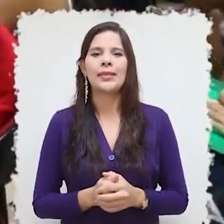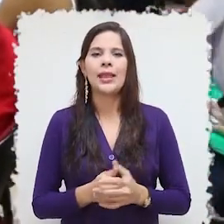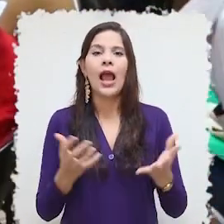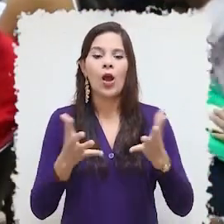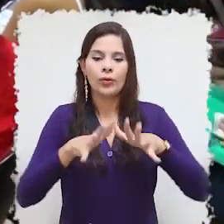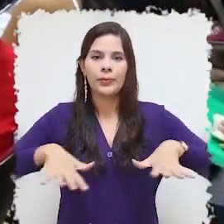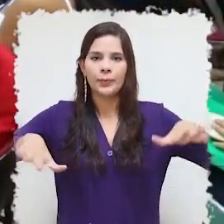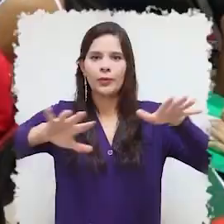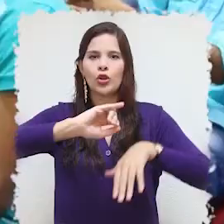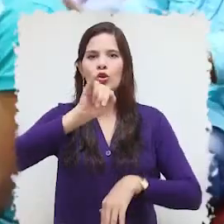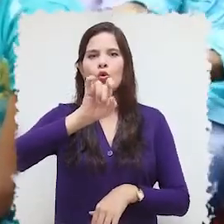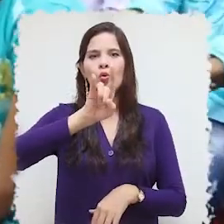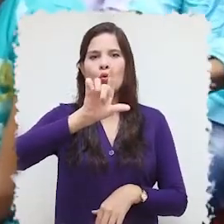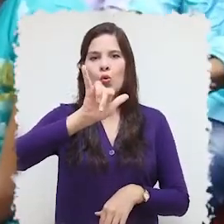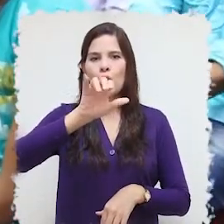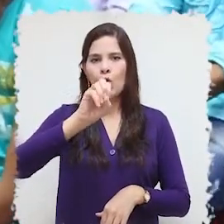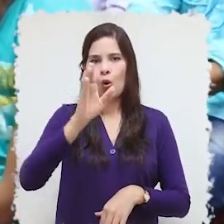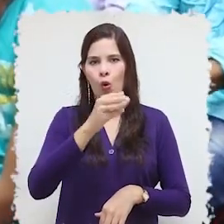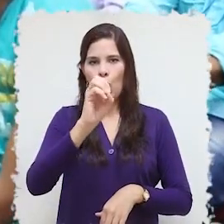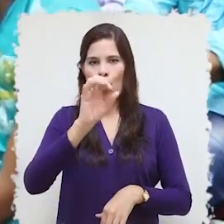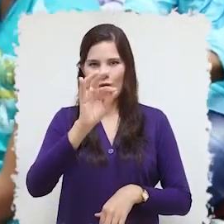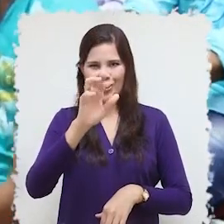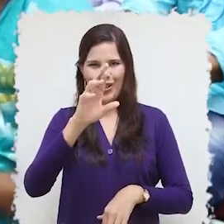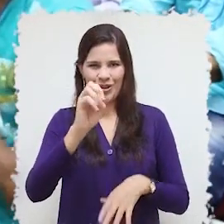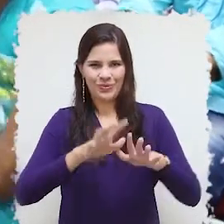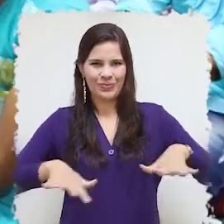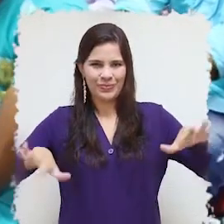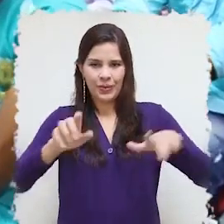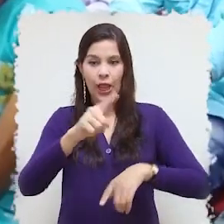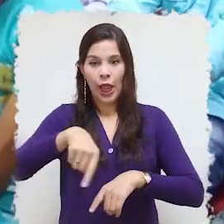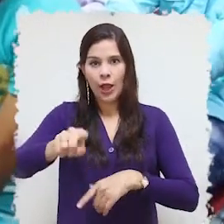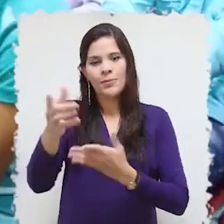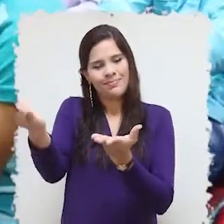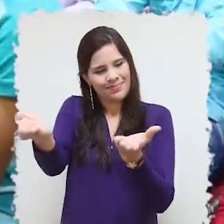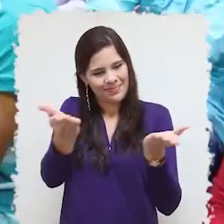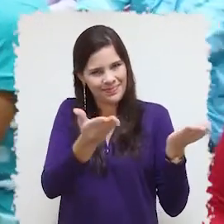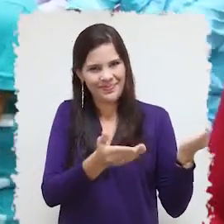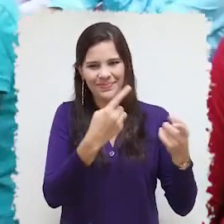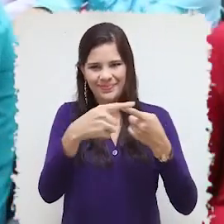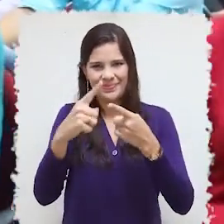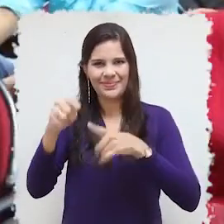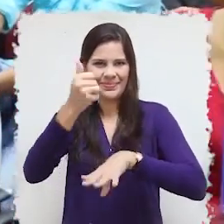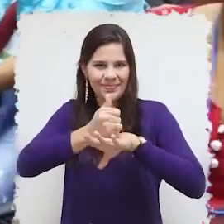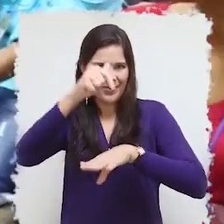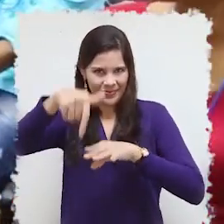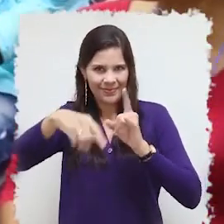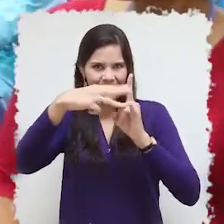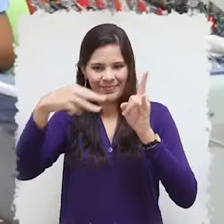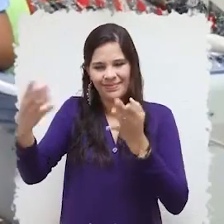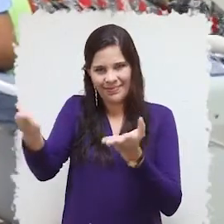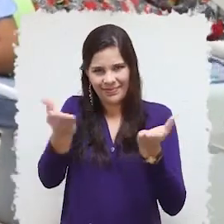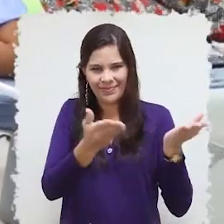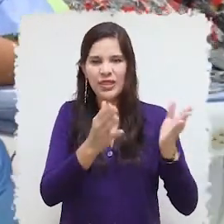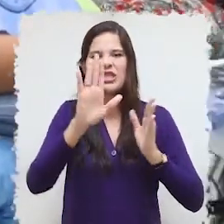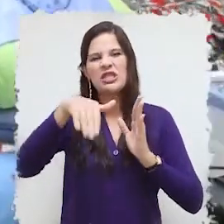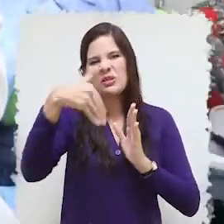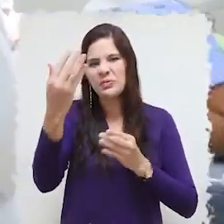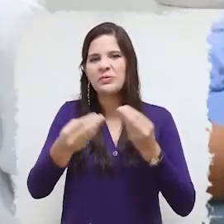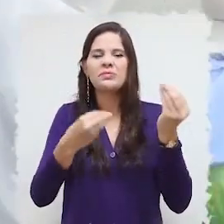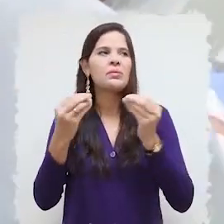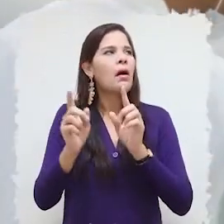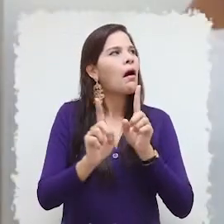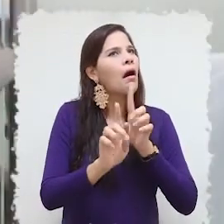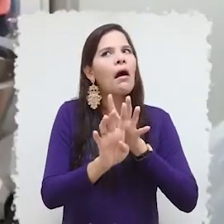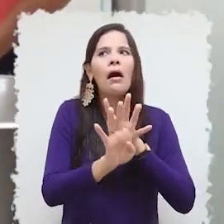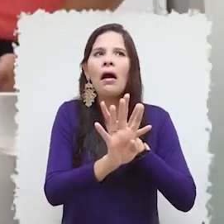en el Auditorio Julio Otero Muñoz, donde los aspirantes recibieron la bienvenida que le dieron los directivos. Después, recorrieron el